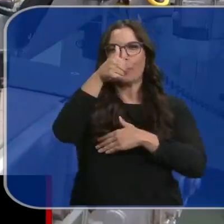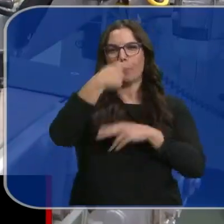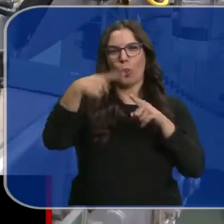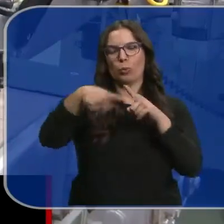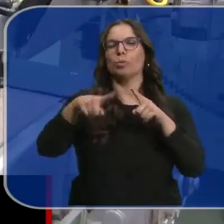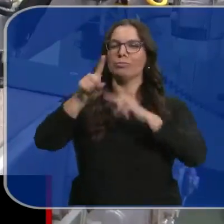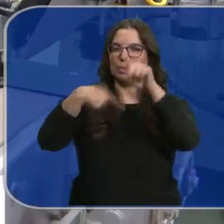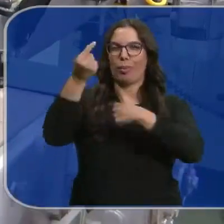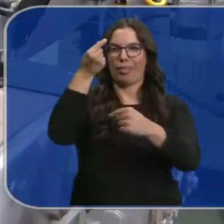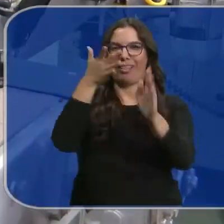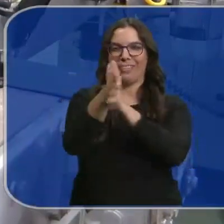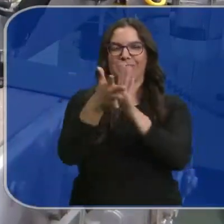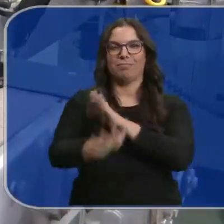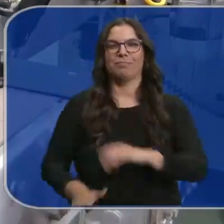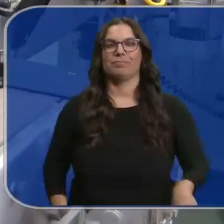Ahora les damos más detalles.